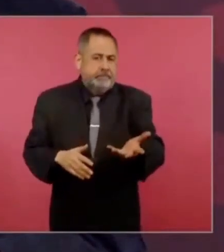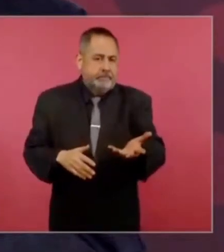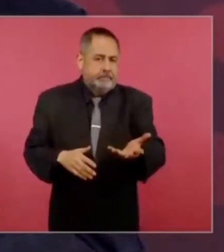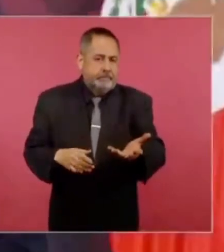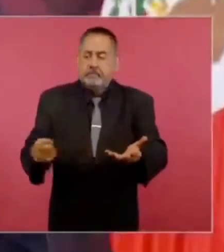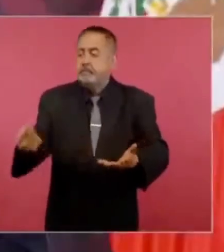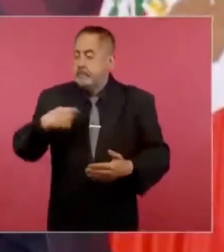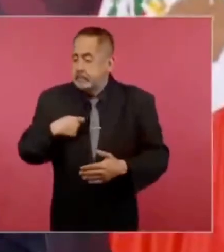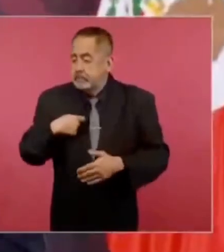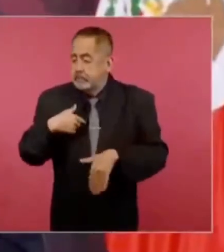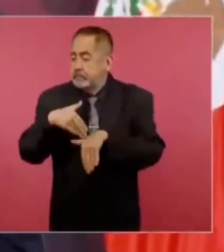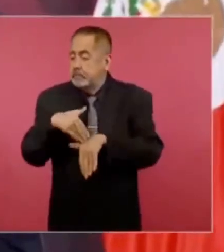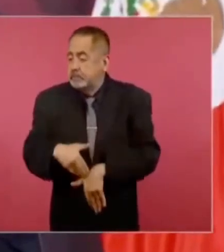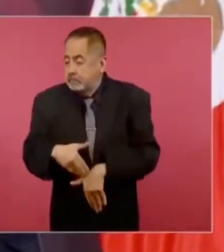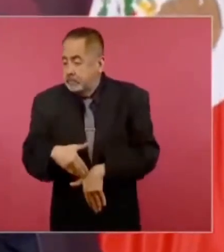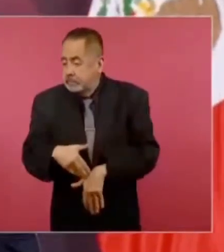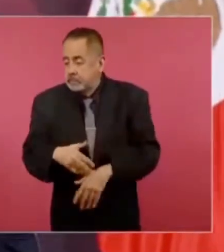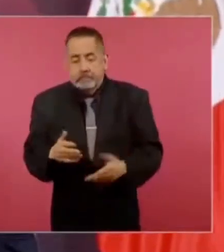conciencias, lealtades,